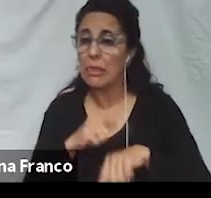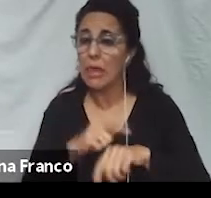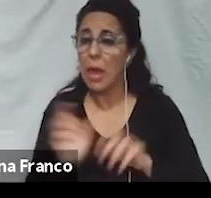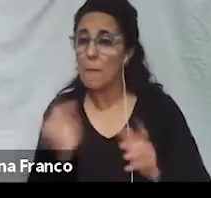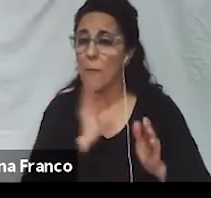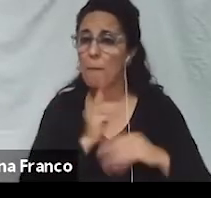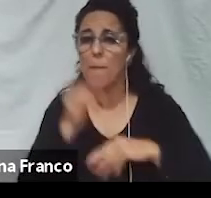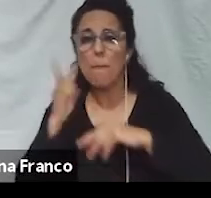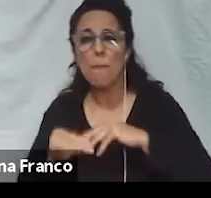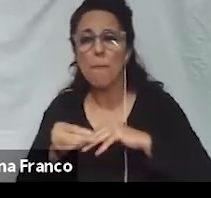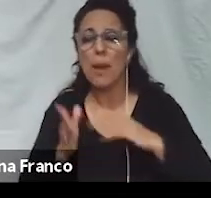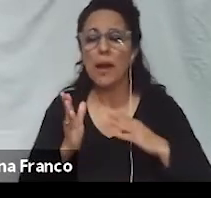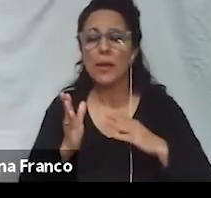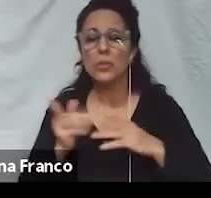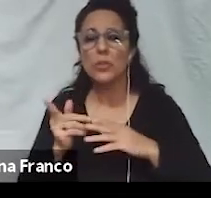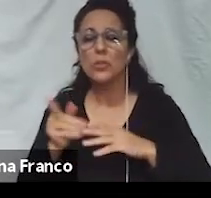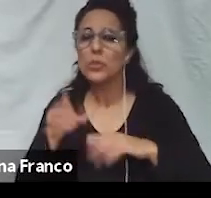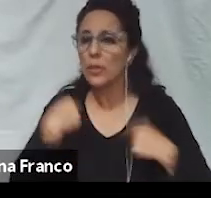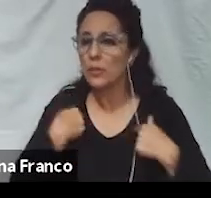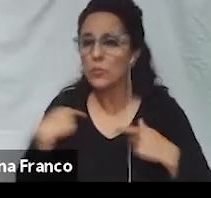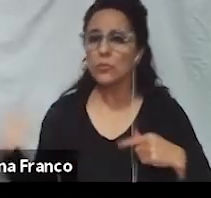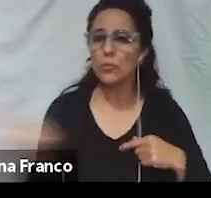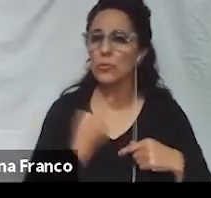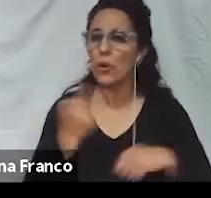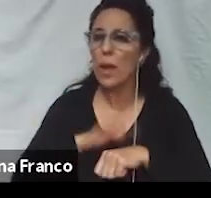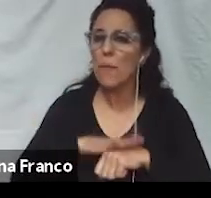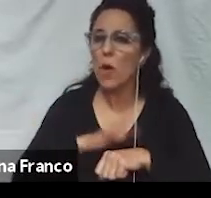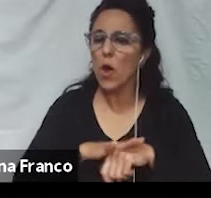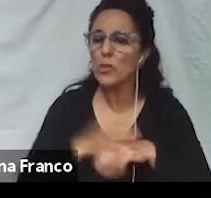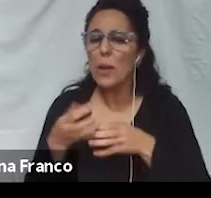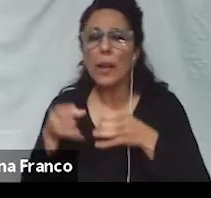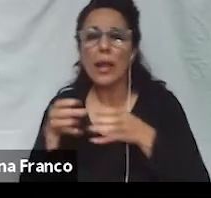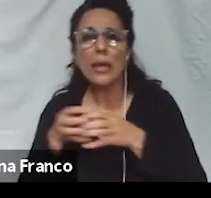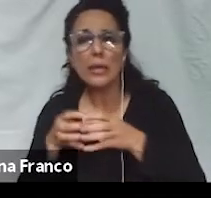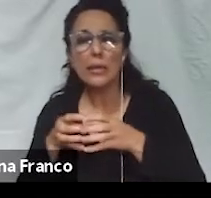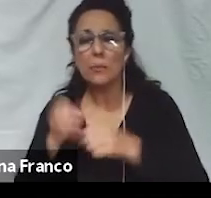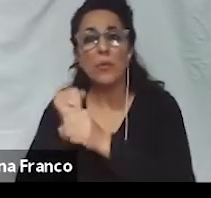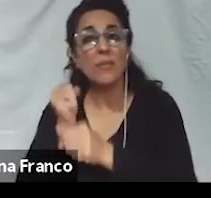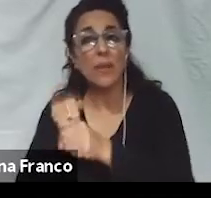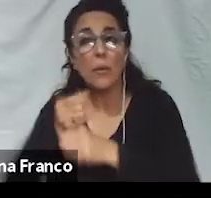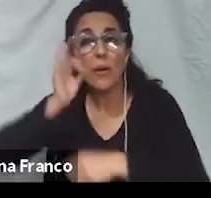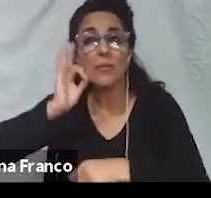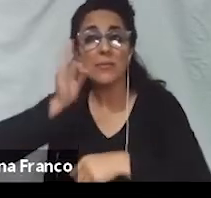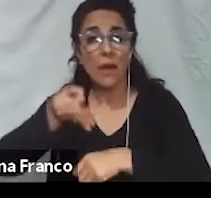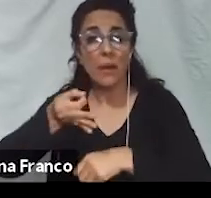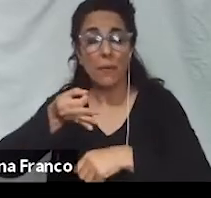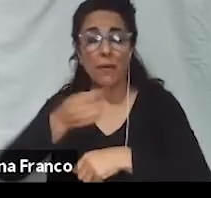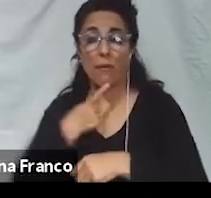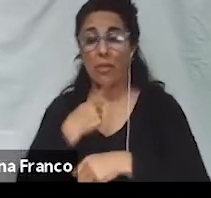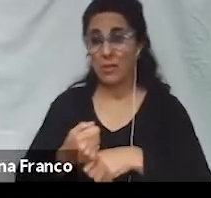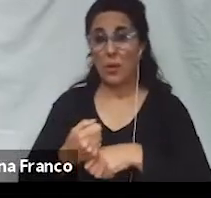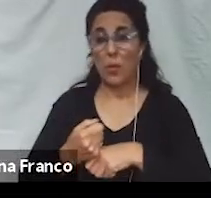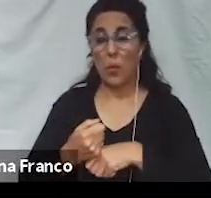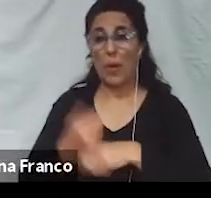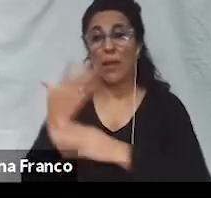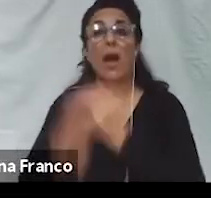muy importante que nosotros también manejemos las expectativas de nuestro cliente o del equipo de trabajo, y que tengamos en cuenta que